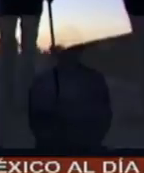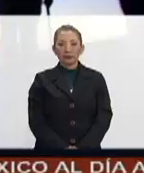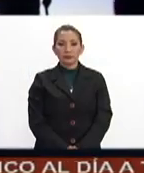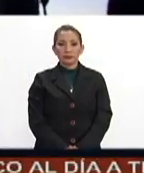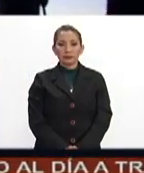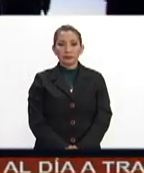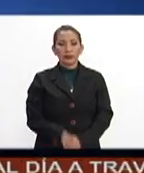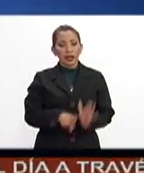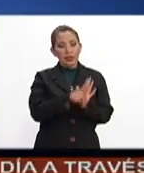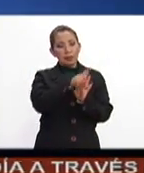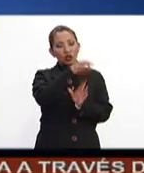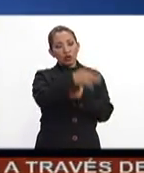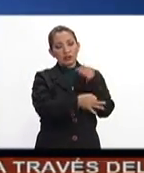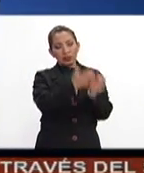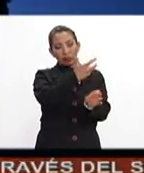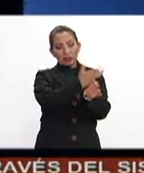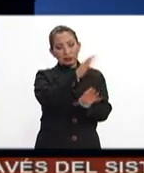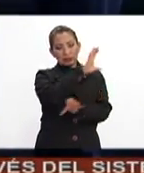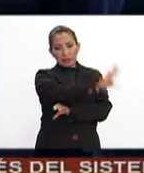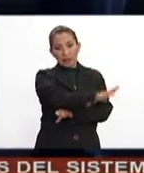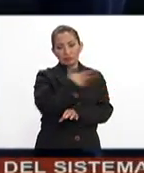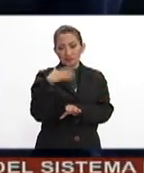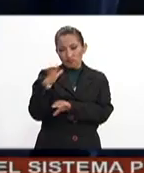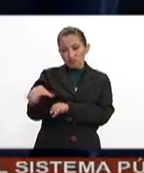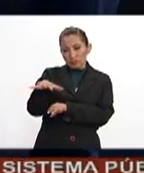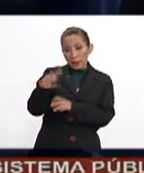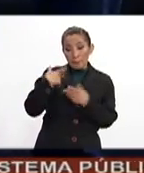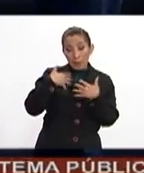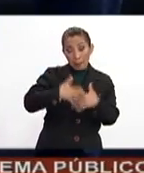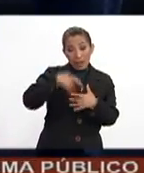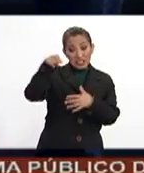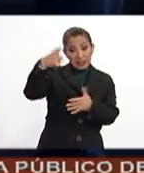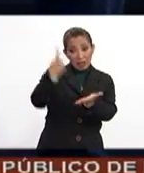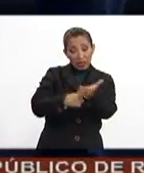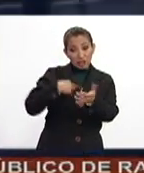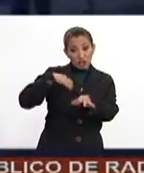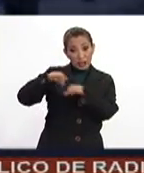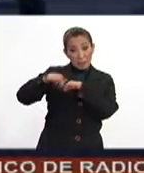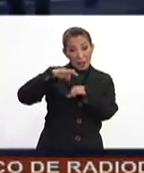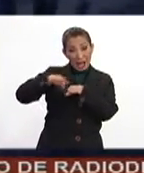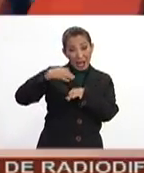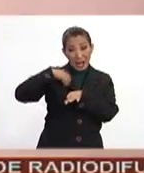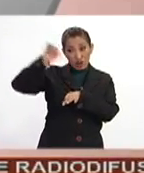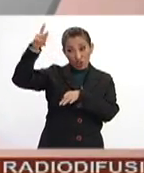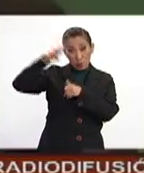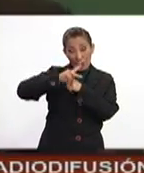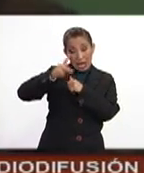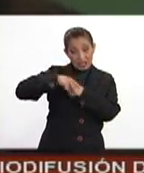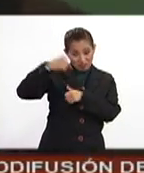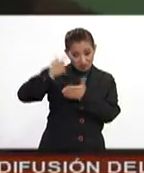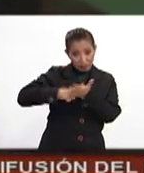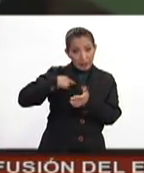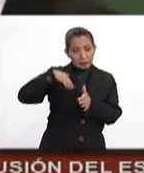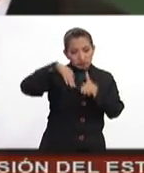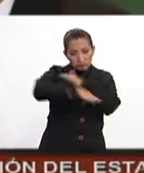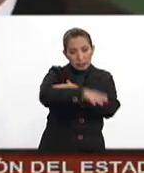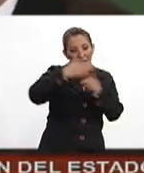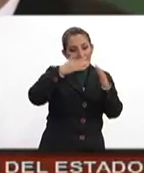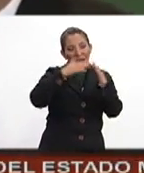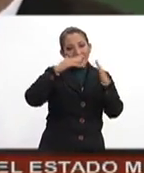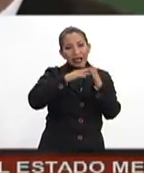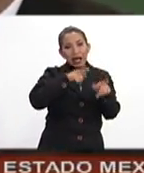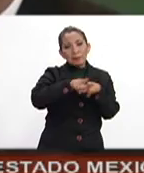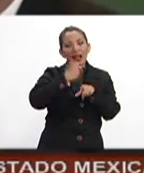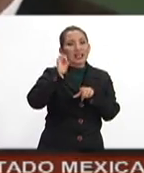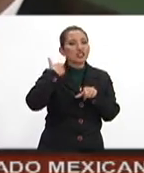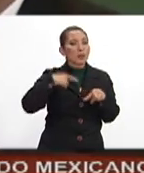El Departamento de Justicia de Estados Unidos perseguirá a empresas con trabajadores de origen extranjero. Catean propiedad del hermano